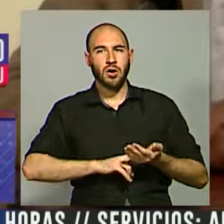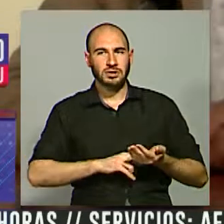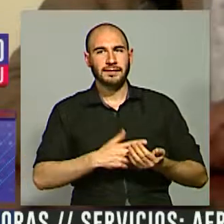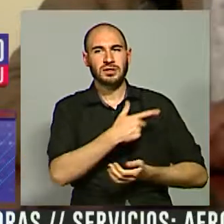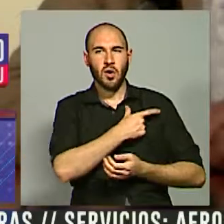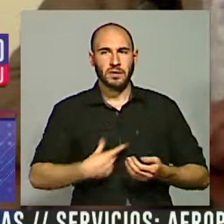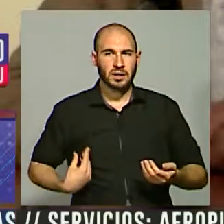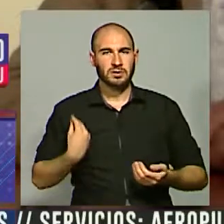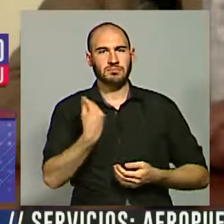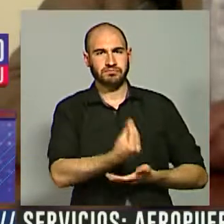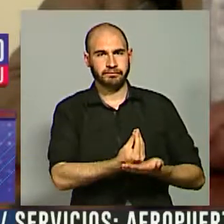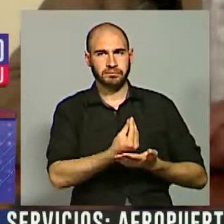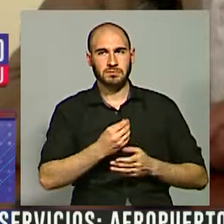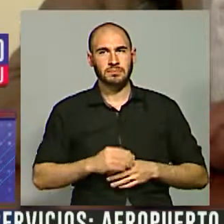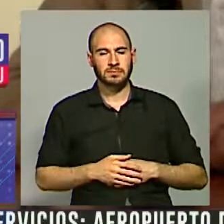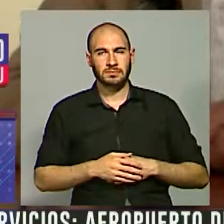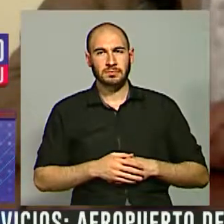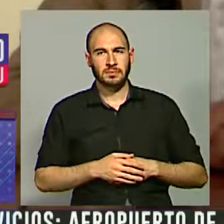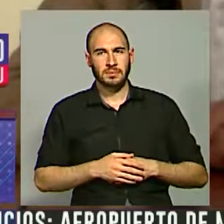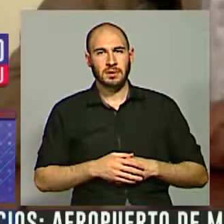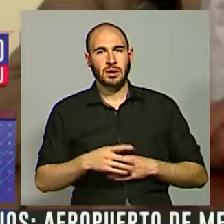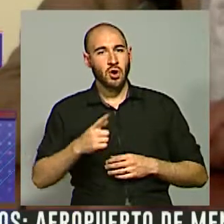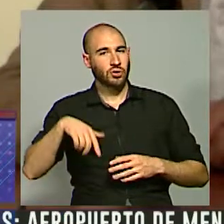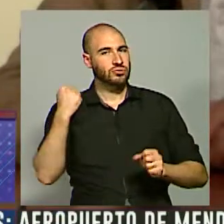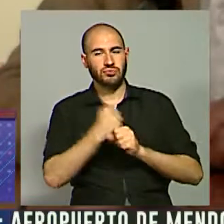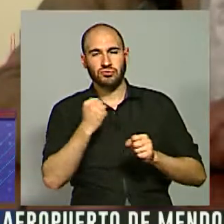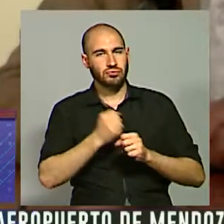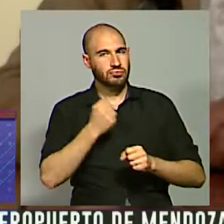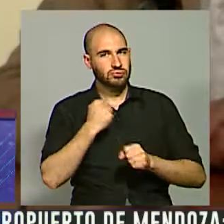ser gobierno. Y en esto tenemos que trabajar mucho.